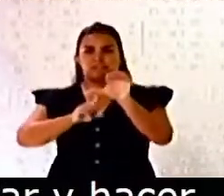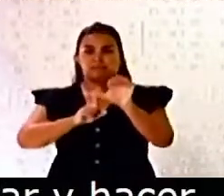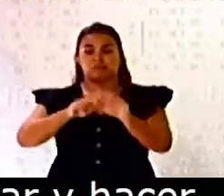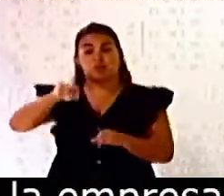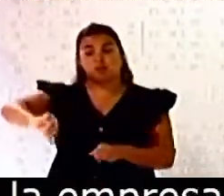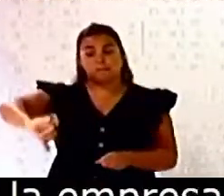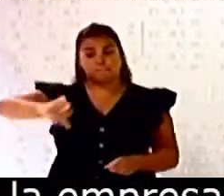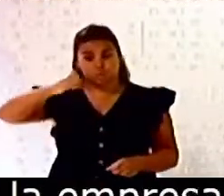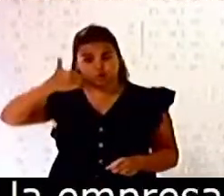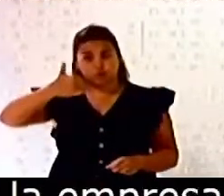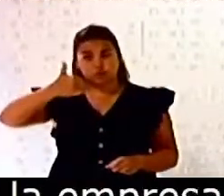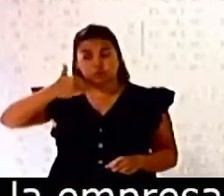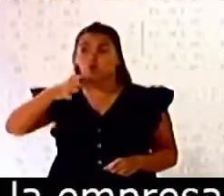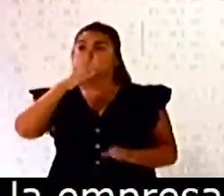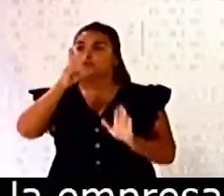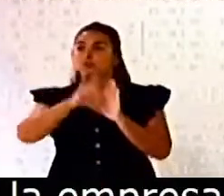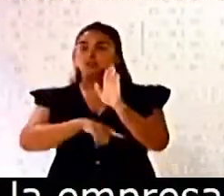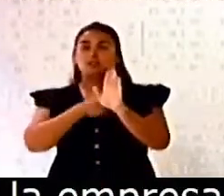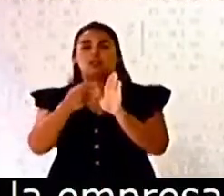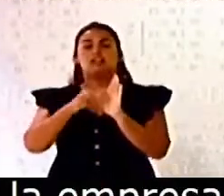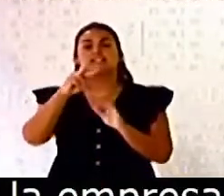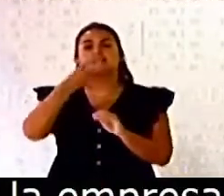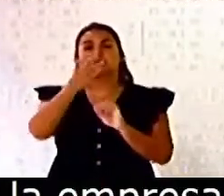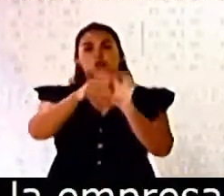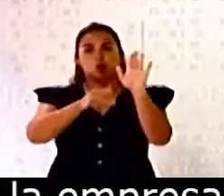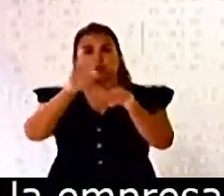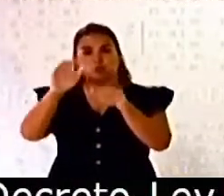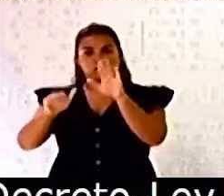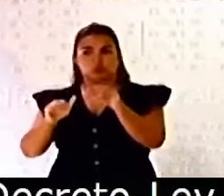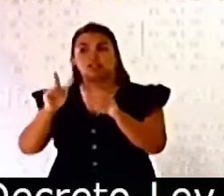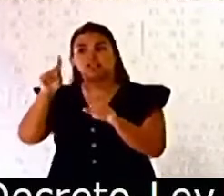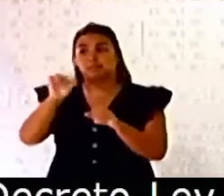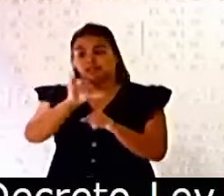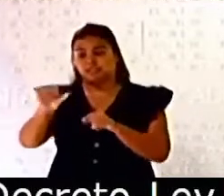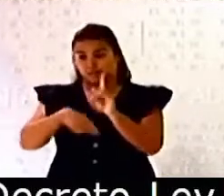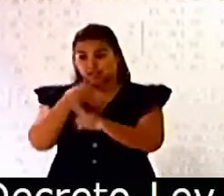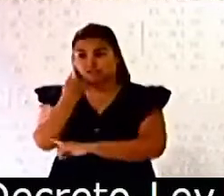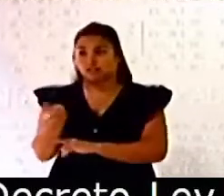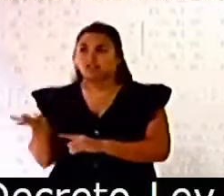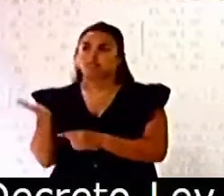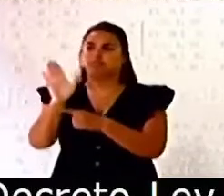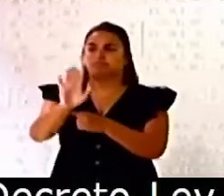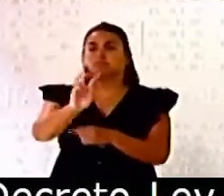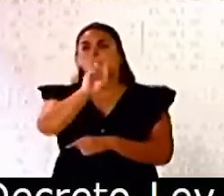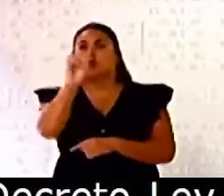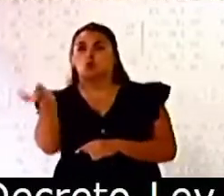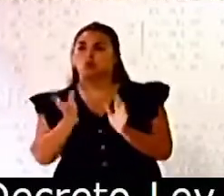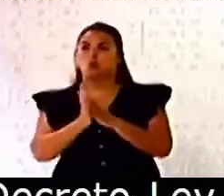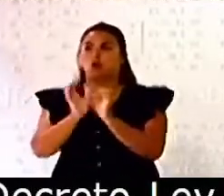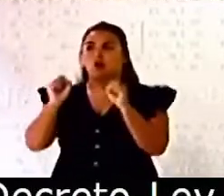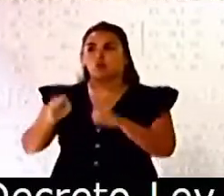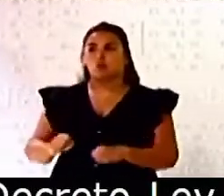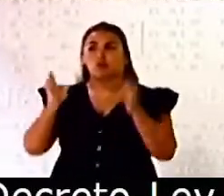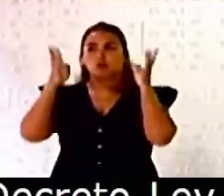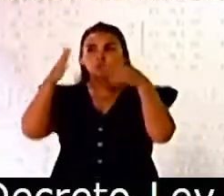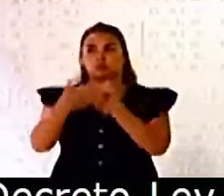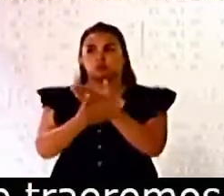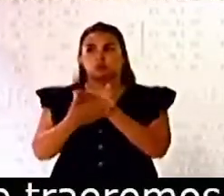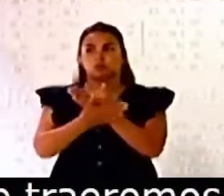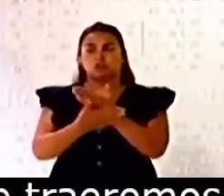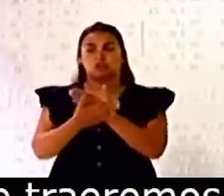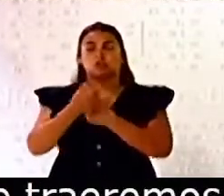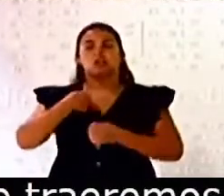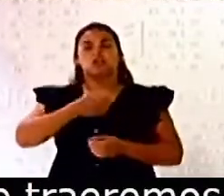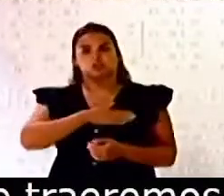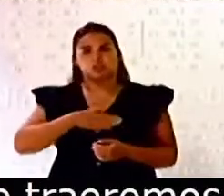aprobamos mediante este decreto ley esta segunda convocatoria y la semana que viene traeremos un acuerdo del Consejo de Gobierno por el que